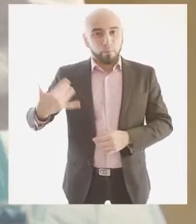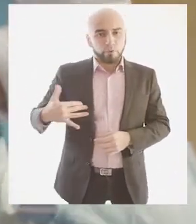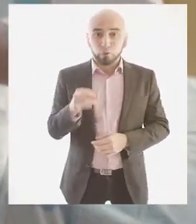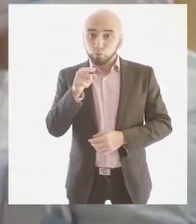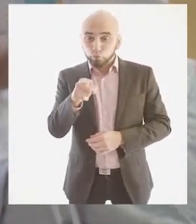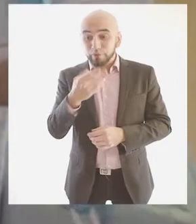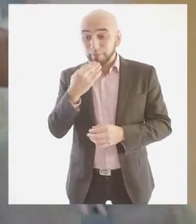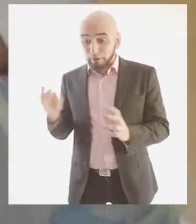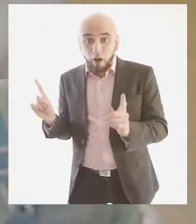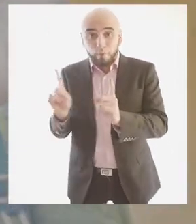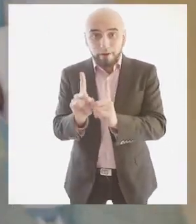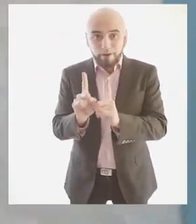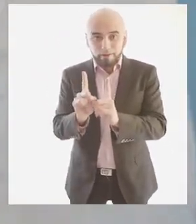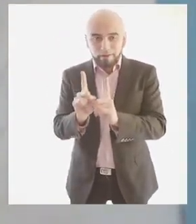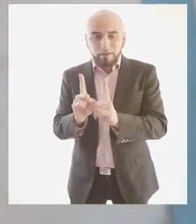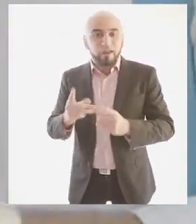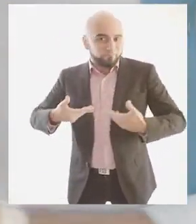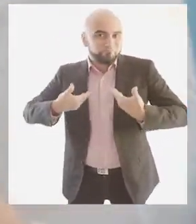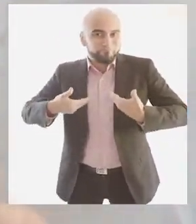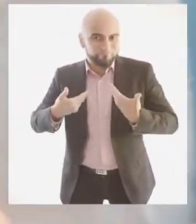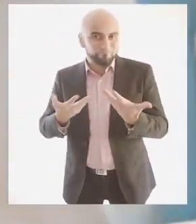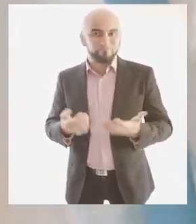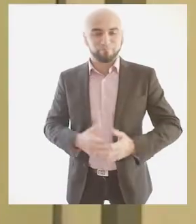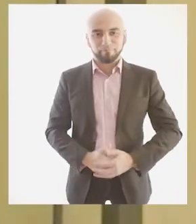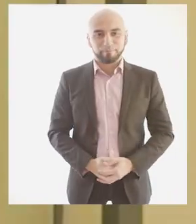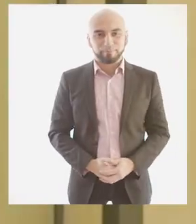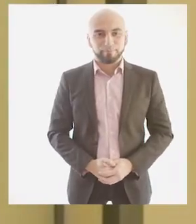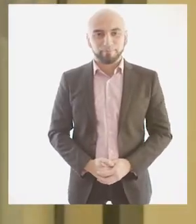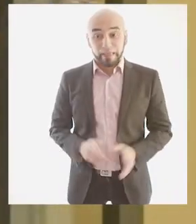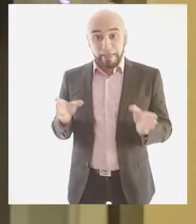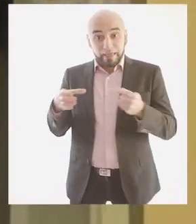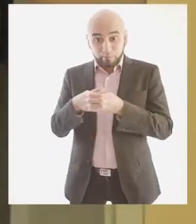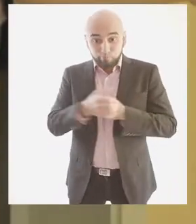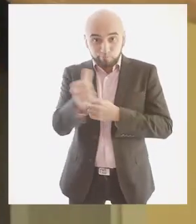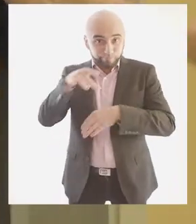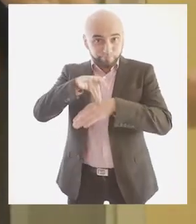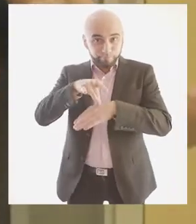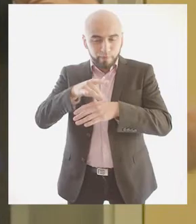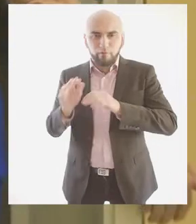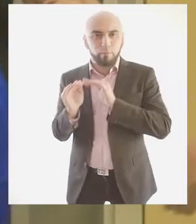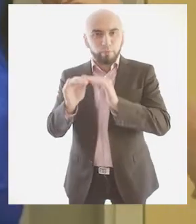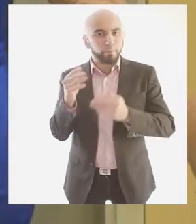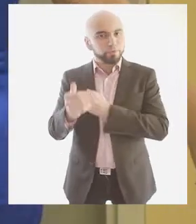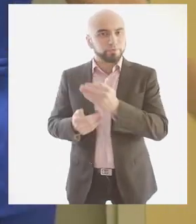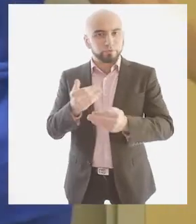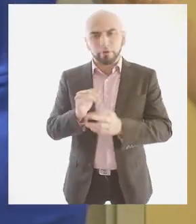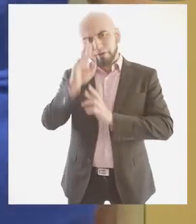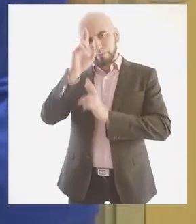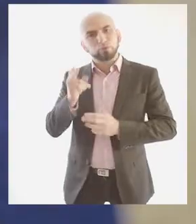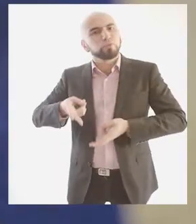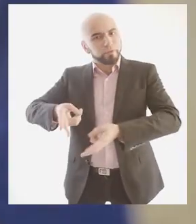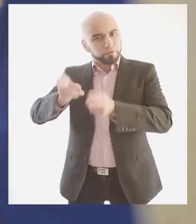tú y tu acompañante participen activamente. El equipo de salud les apoyará en este proceso, respetando